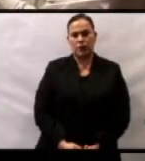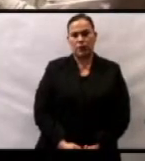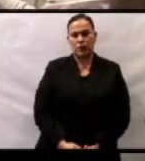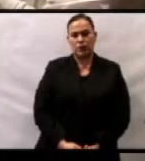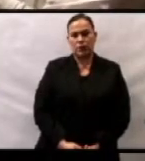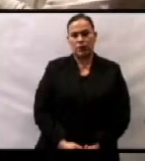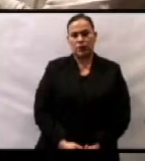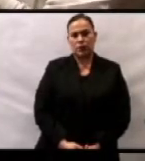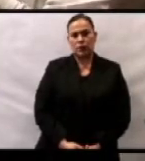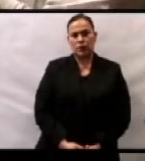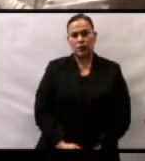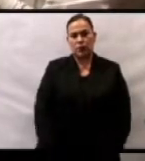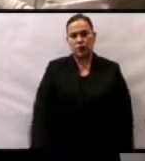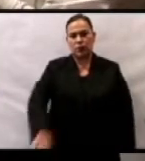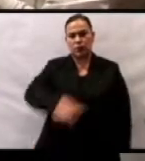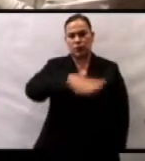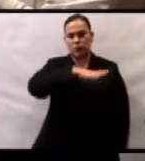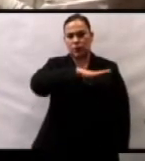Atención, saludar.